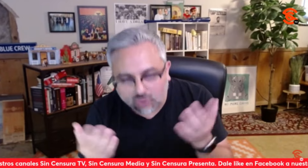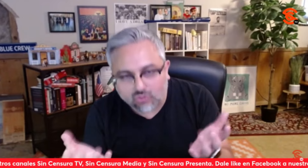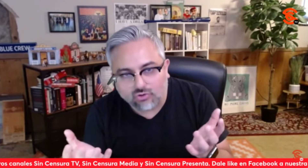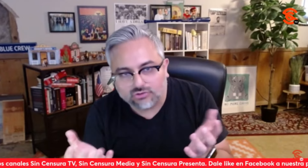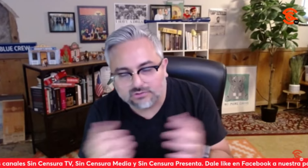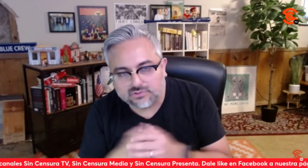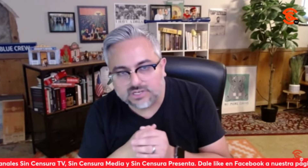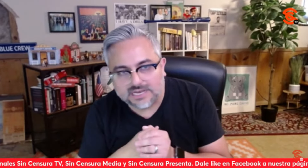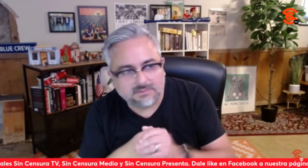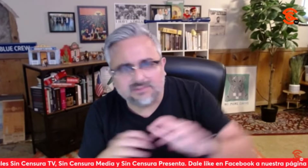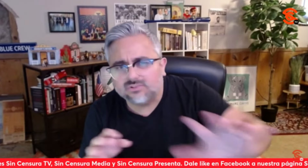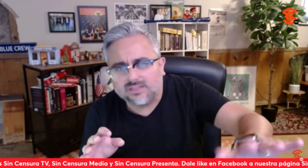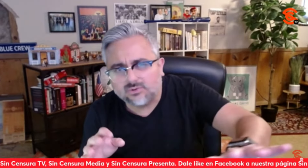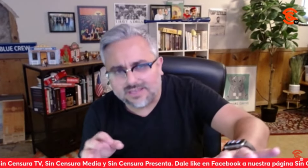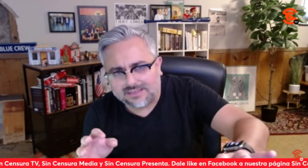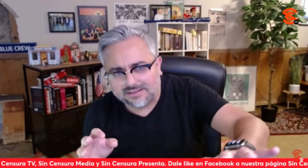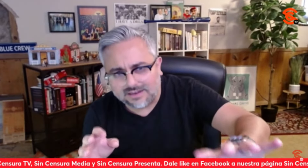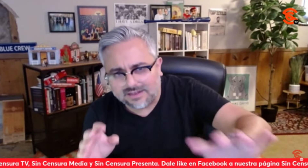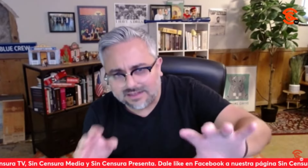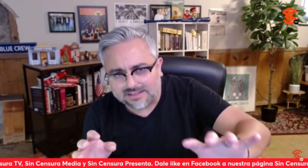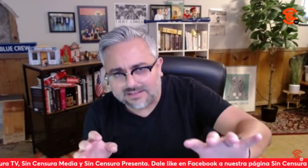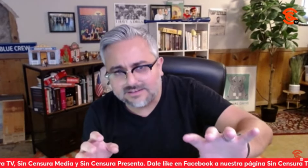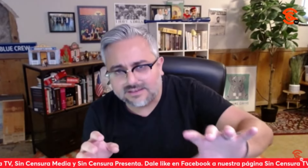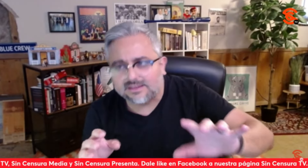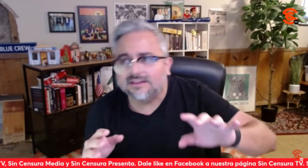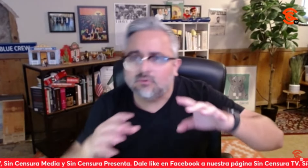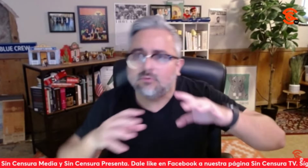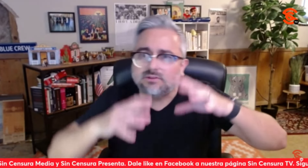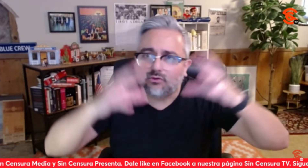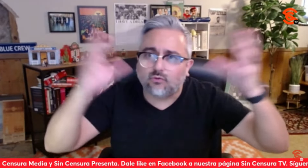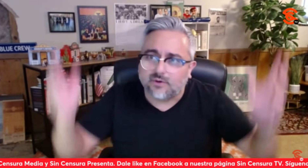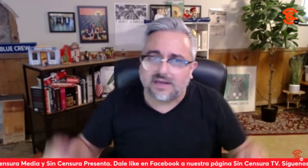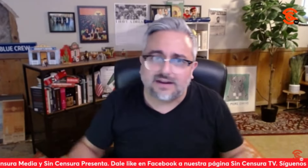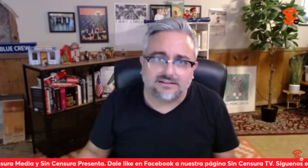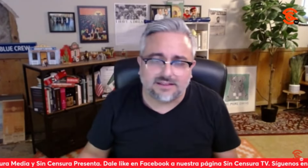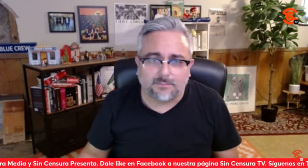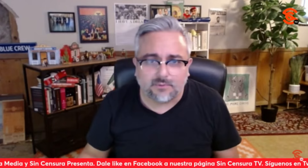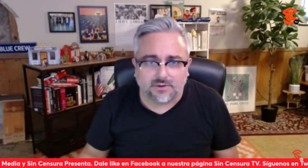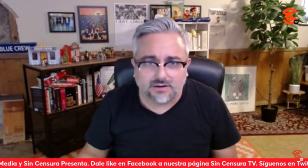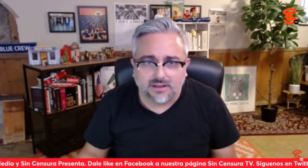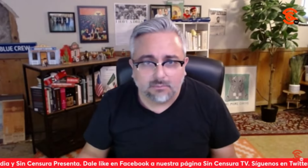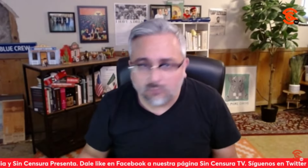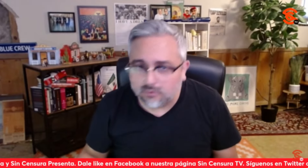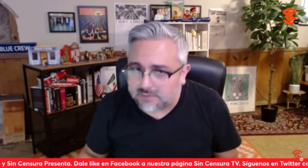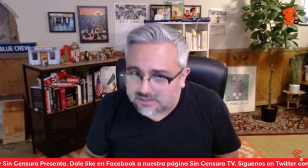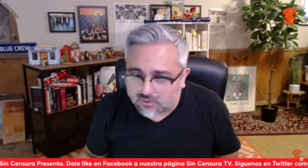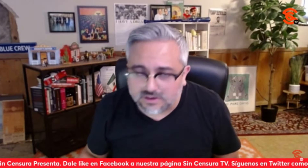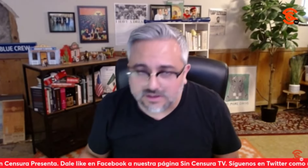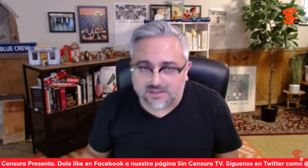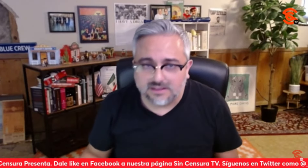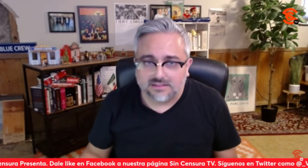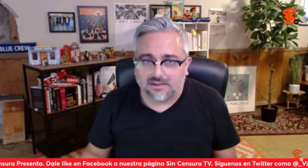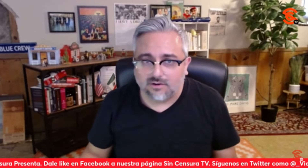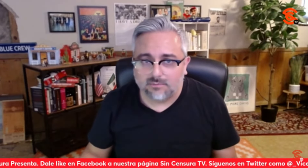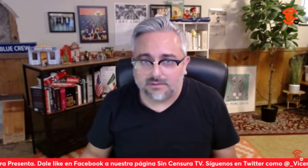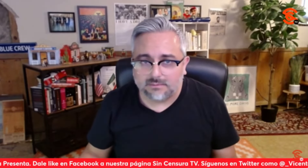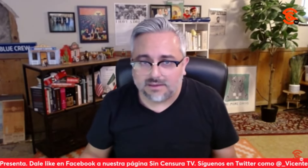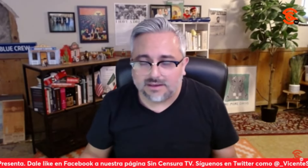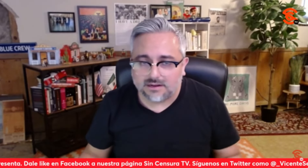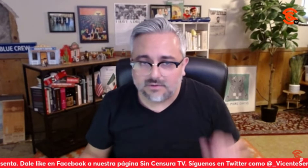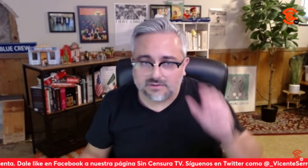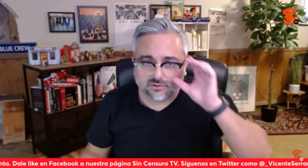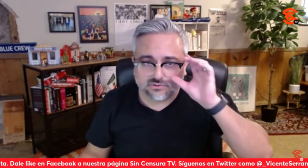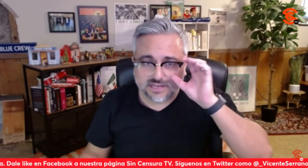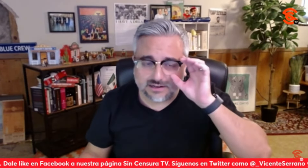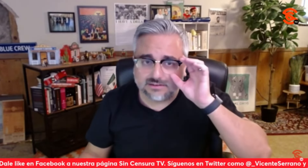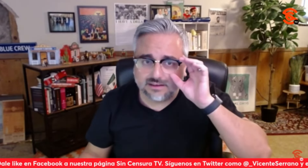cuestionamos todos a Xóchitl Gálvez, y no tanto a ella, a la derecha, que en este momento fue organizada por el muy mediocre del hombre bebé,